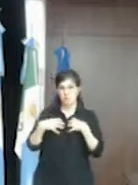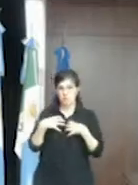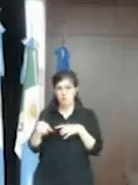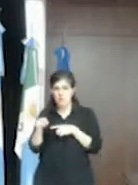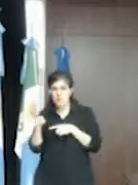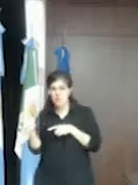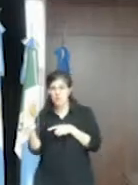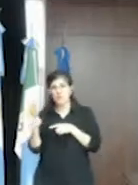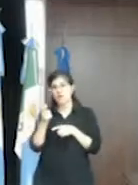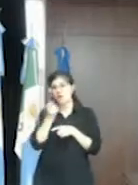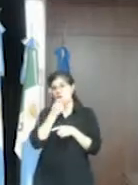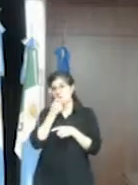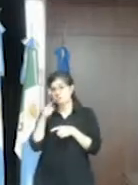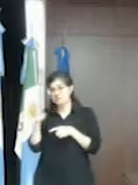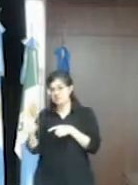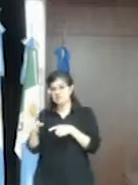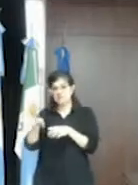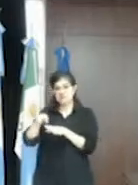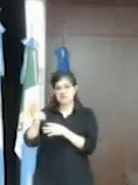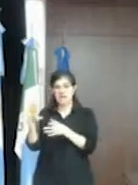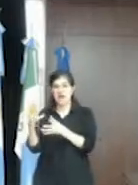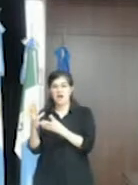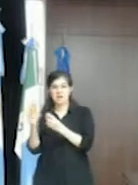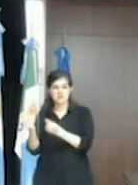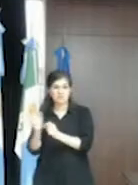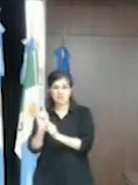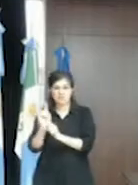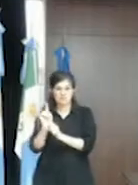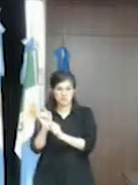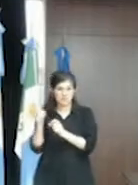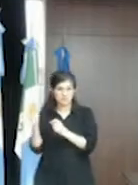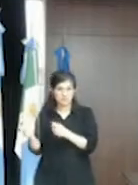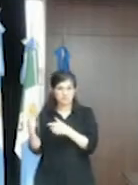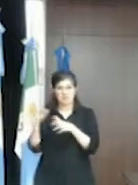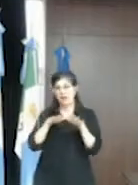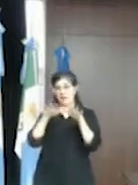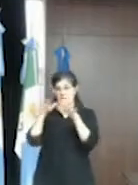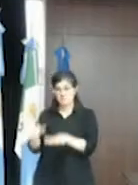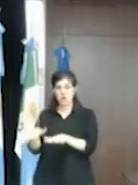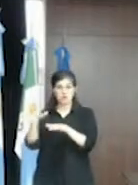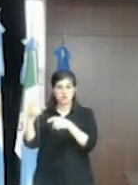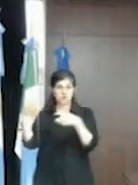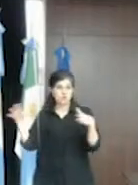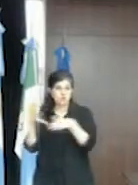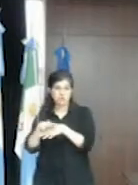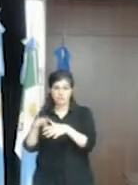trastorno de conducta y no ayudándola o apoyándola, que es lo que nos corresponde.